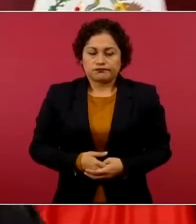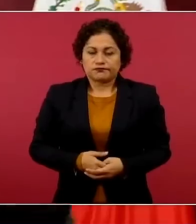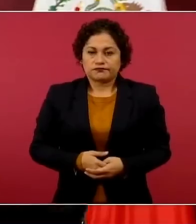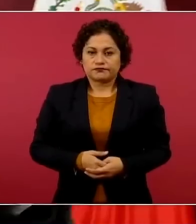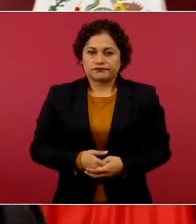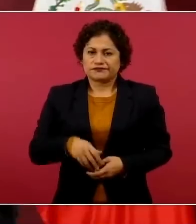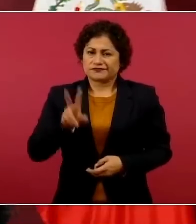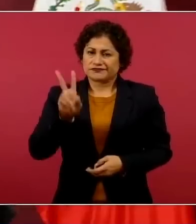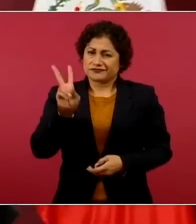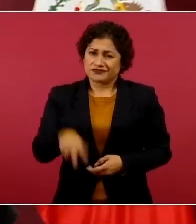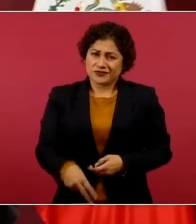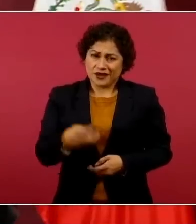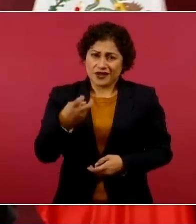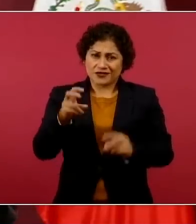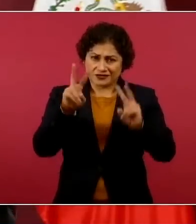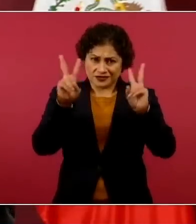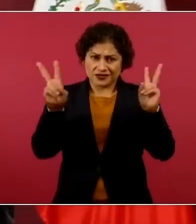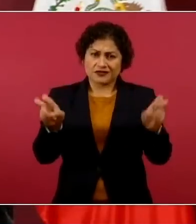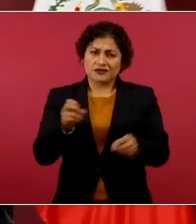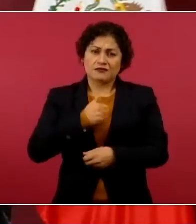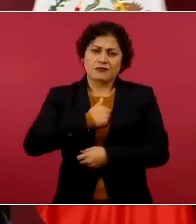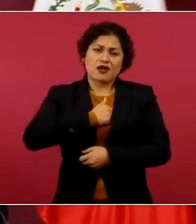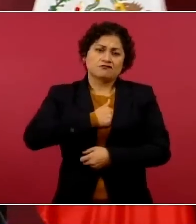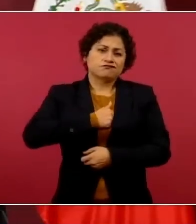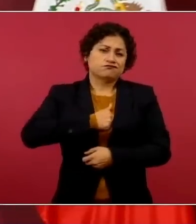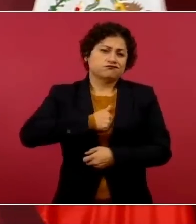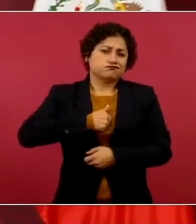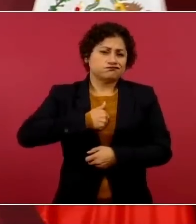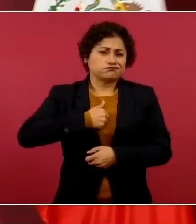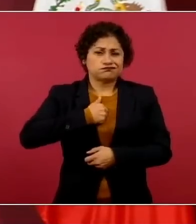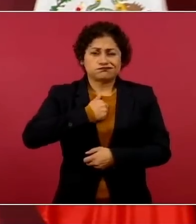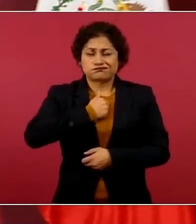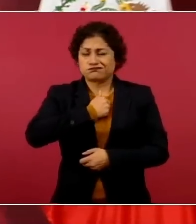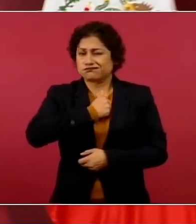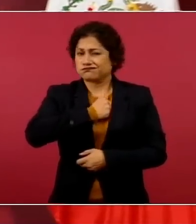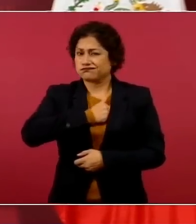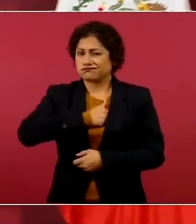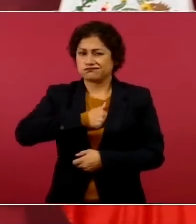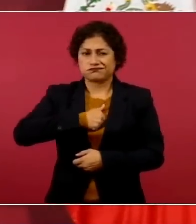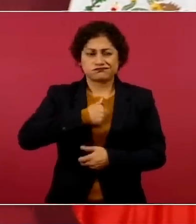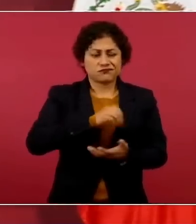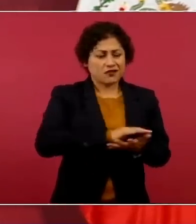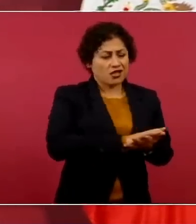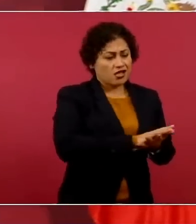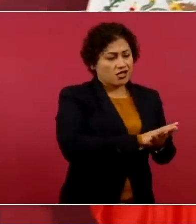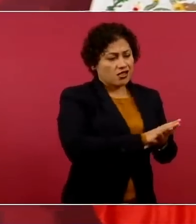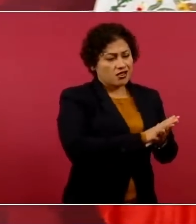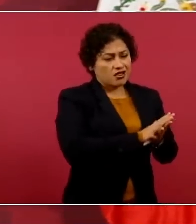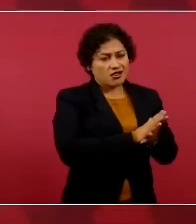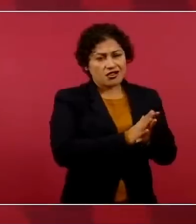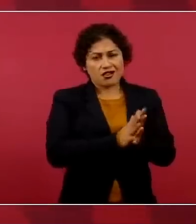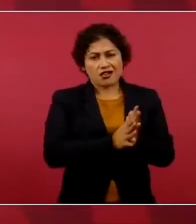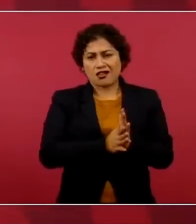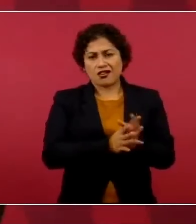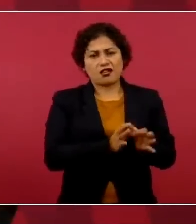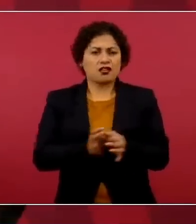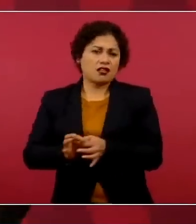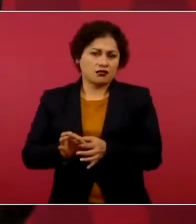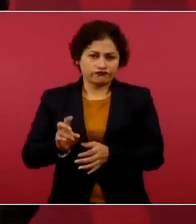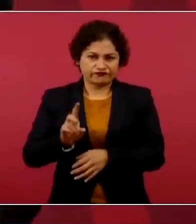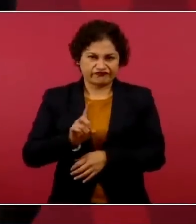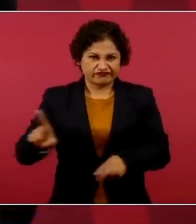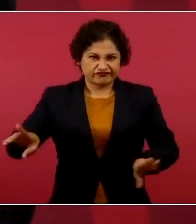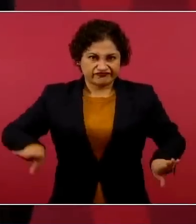Muy lamentable todo el proceso de derechización. Entonces son